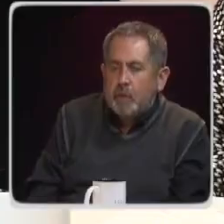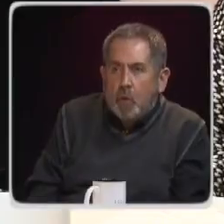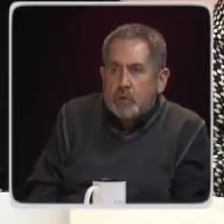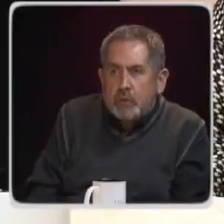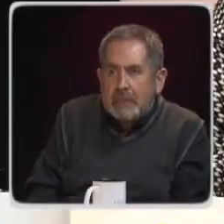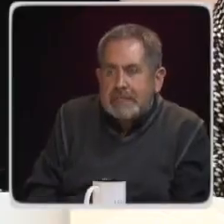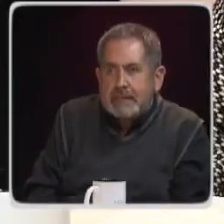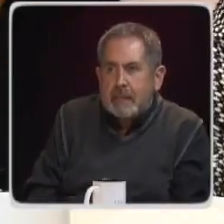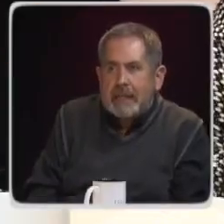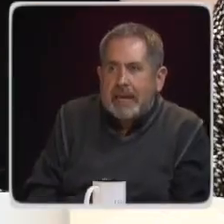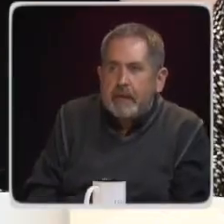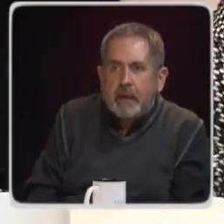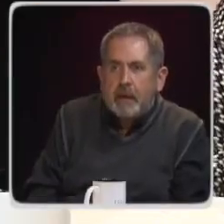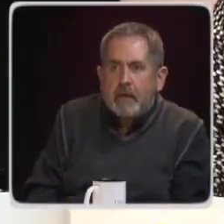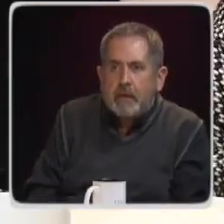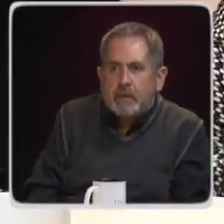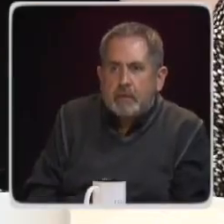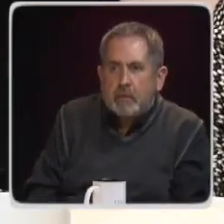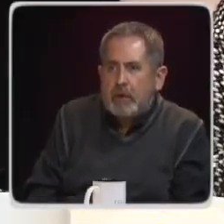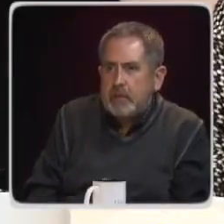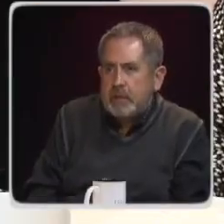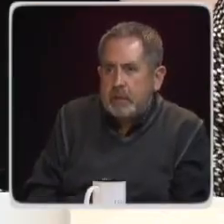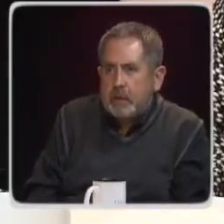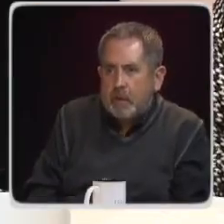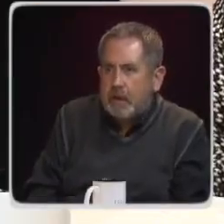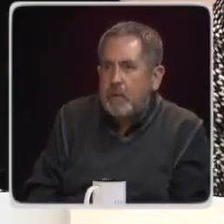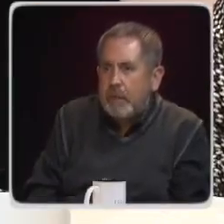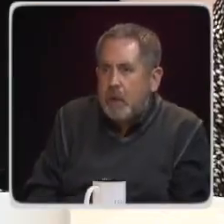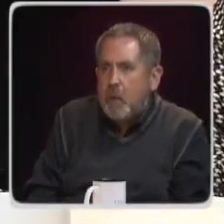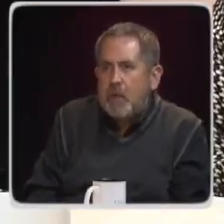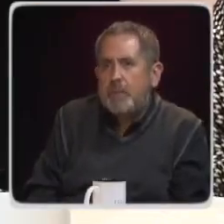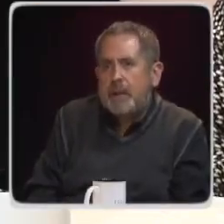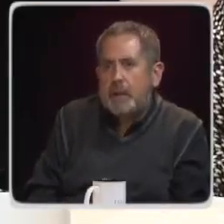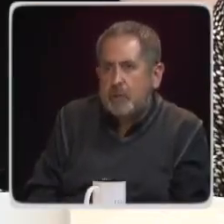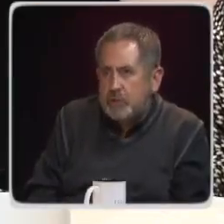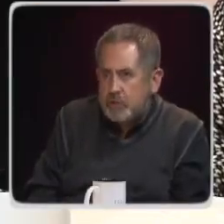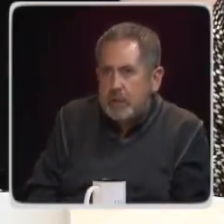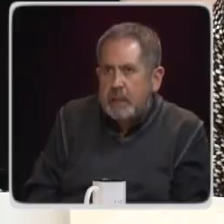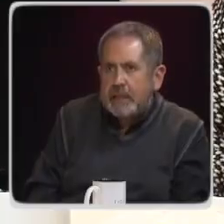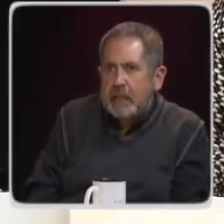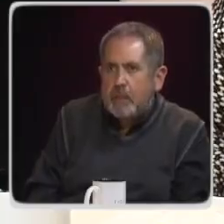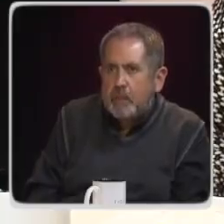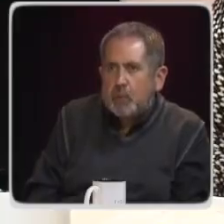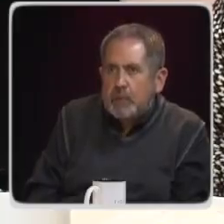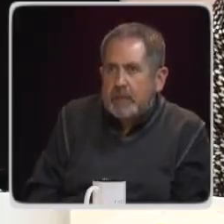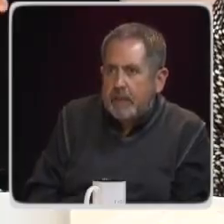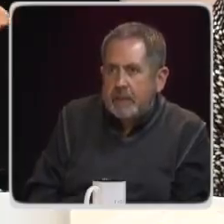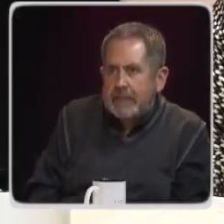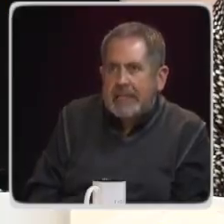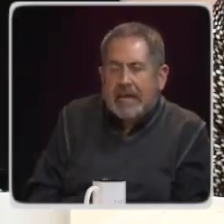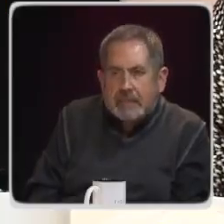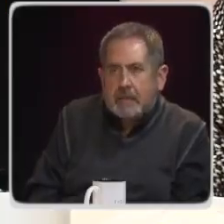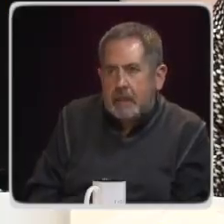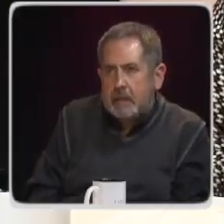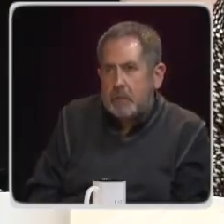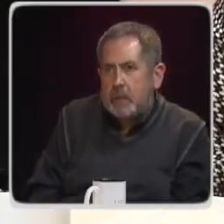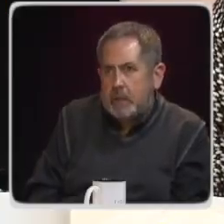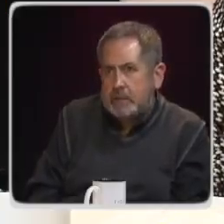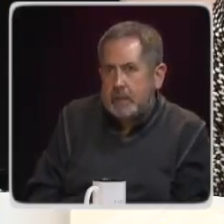explicas, pero ¿qué pasa, por ejemplo, cuando hay menos escuelas o